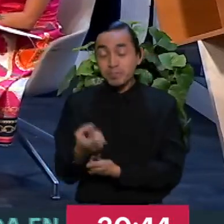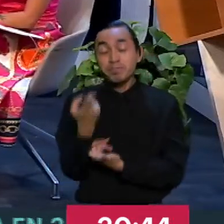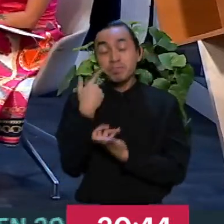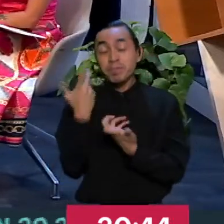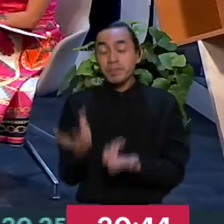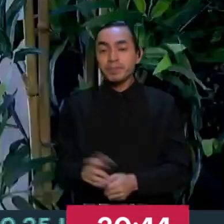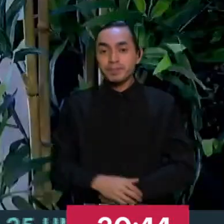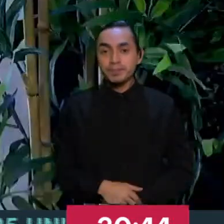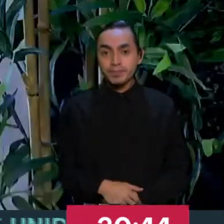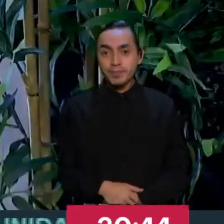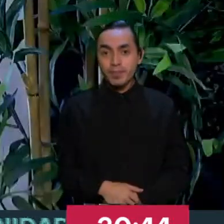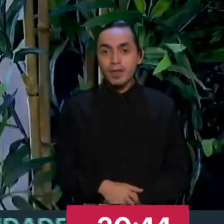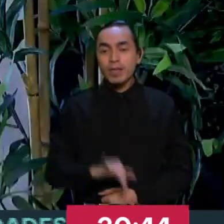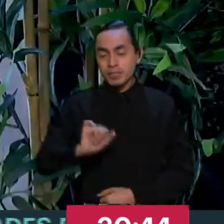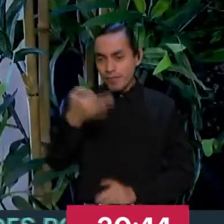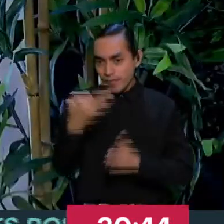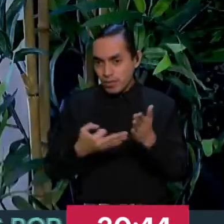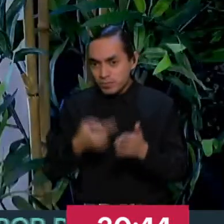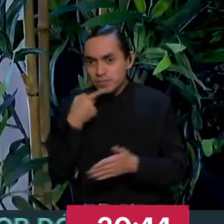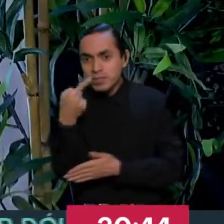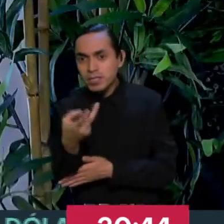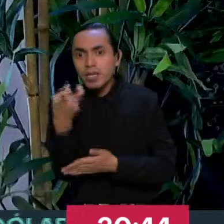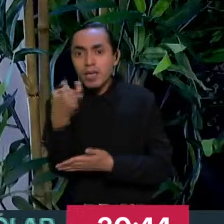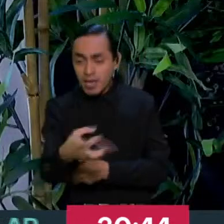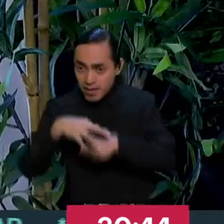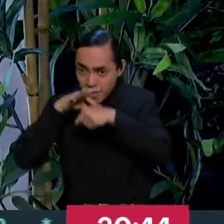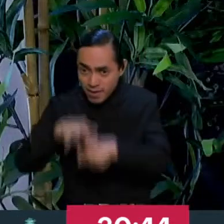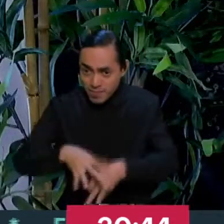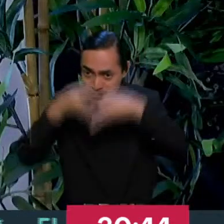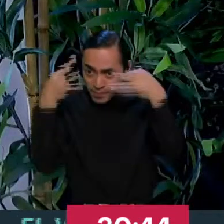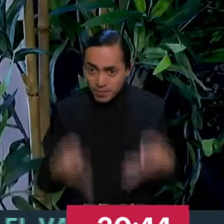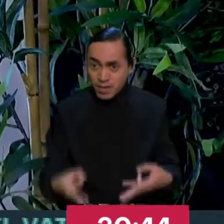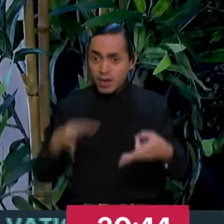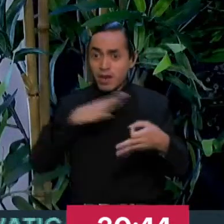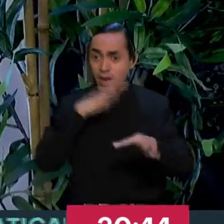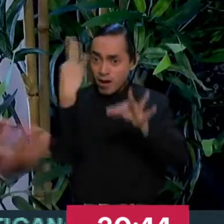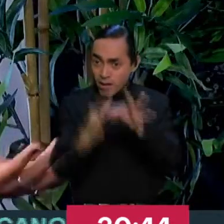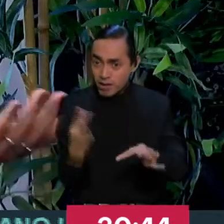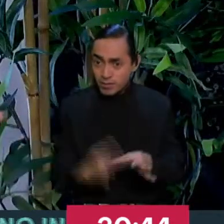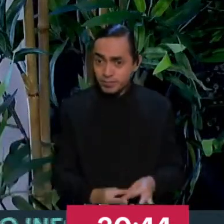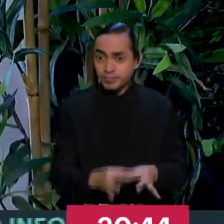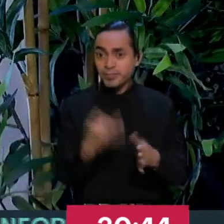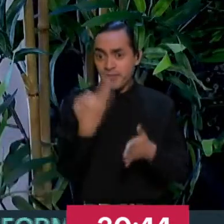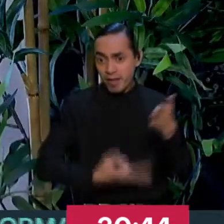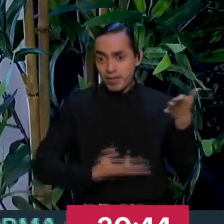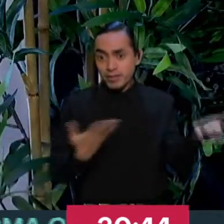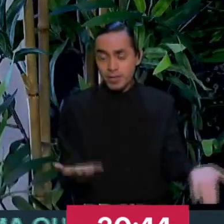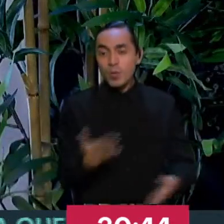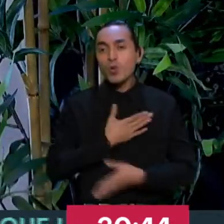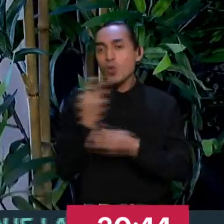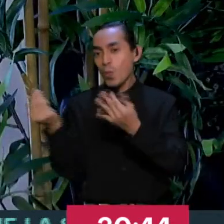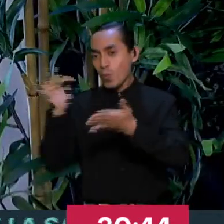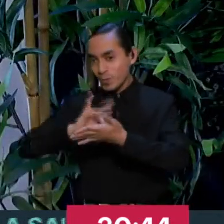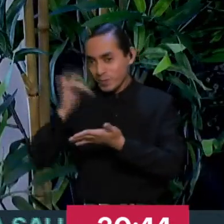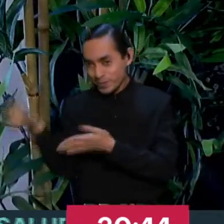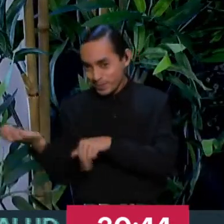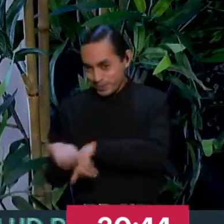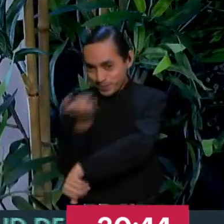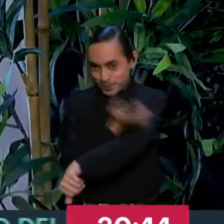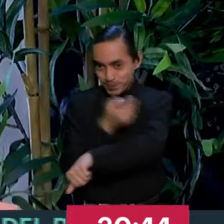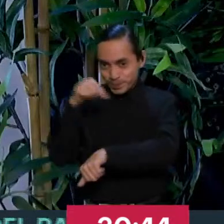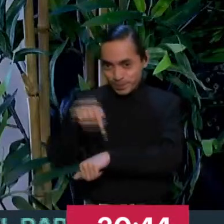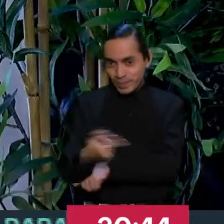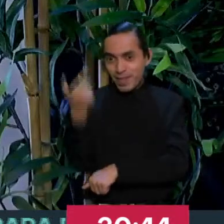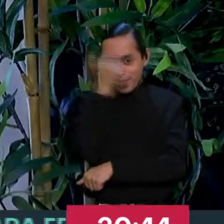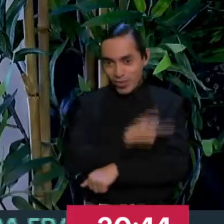Solo falta, como bien se decía, que se ejerza como tal esta ley, que se cumpla a cabalidad. Oigan, pues muchísimas gracias por habernos acompañado esta